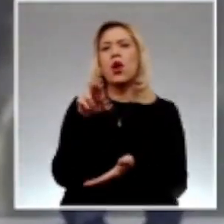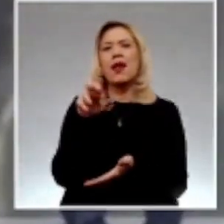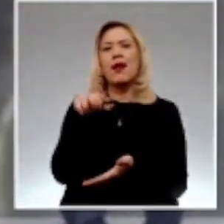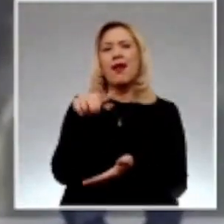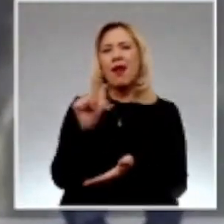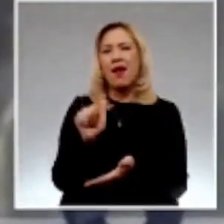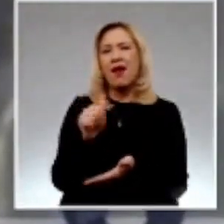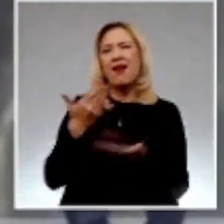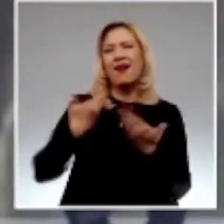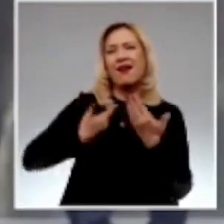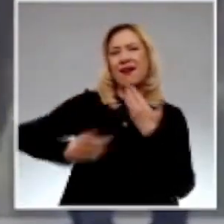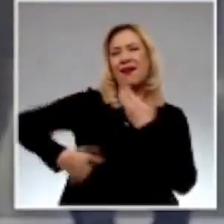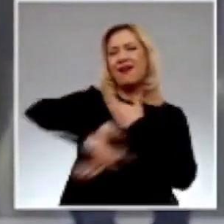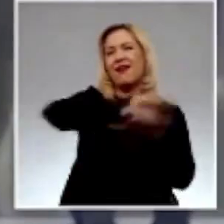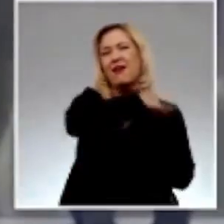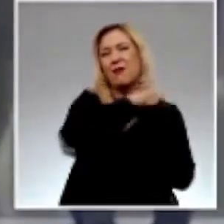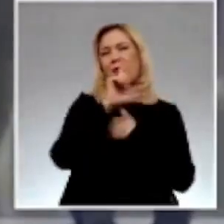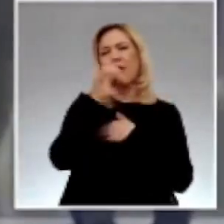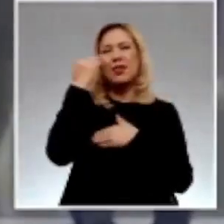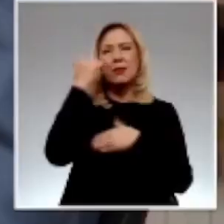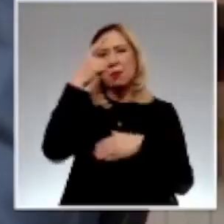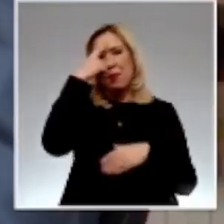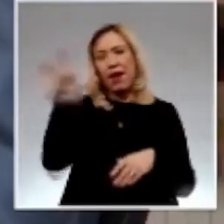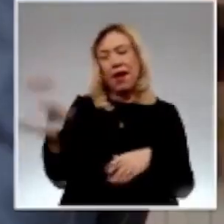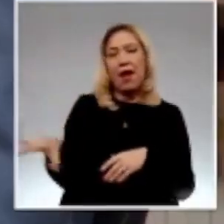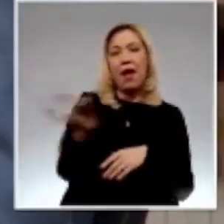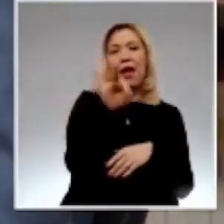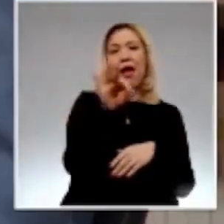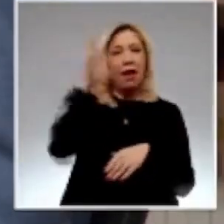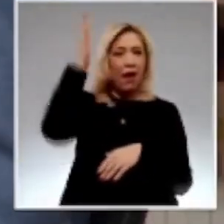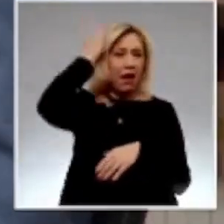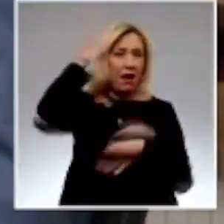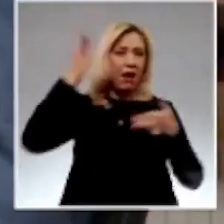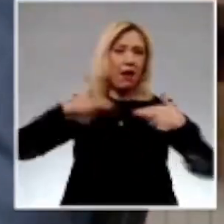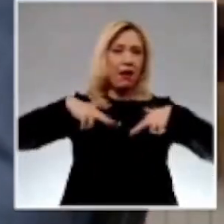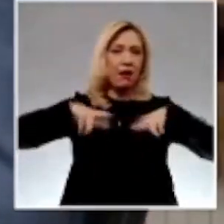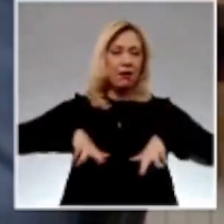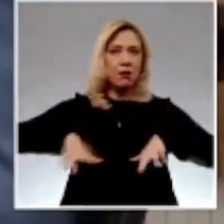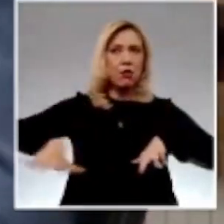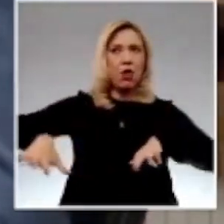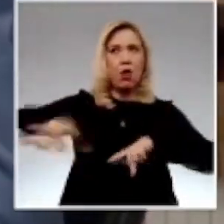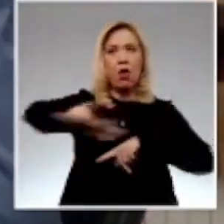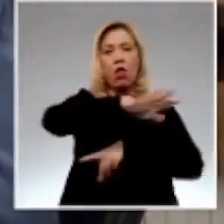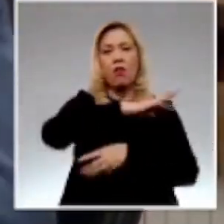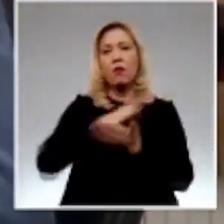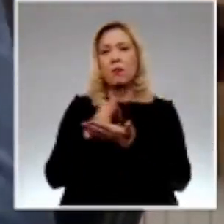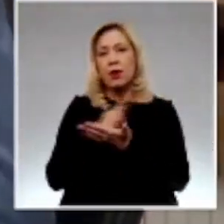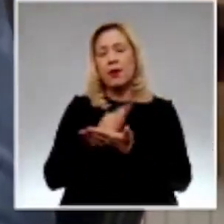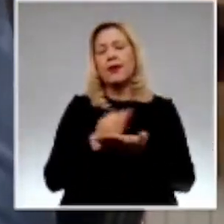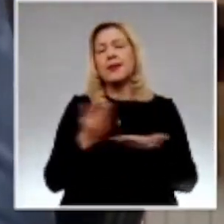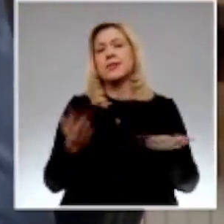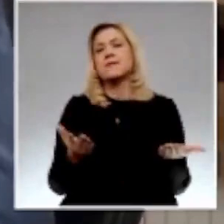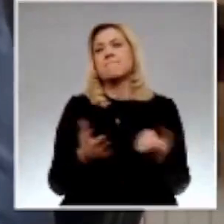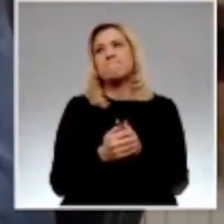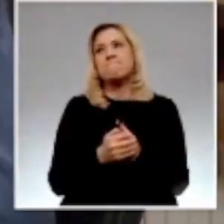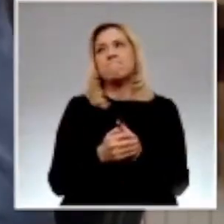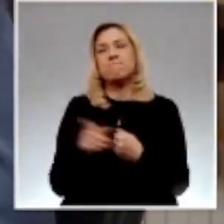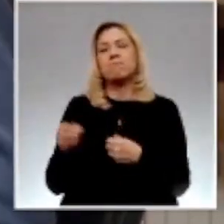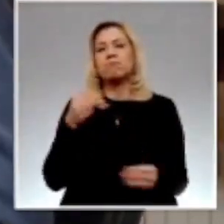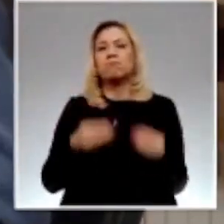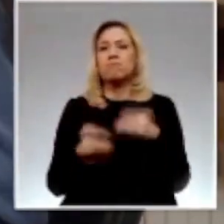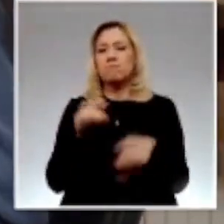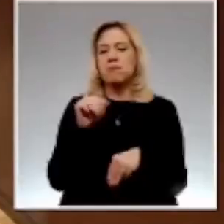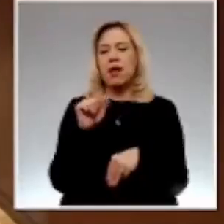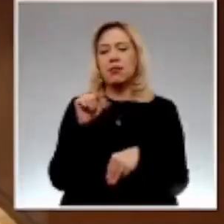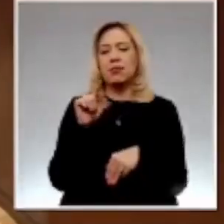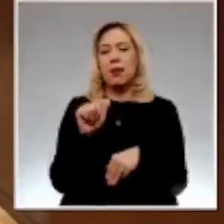coordinadora de defensa de la cuarta transformación el magistrado ponente Felipe de laam mat pizaña explicó que se pospuso la discusión